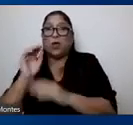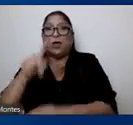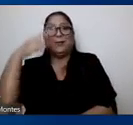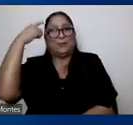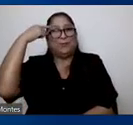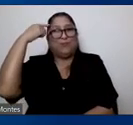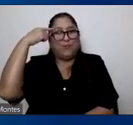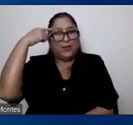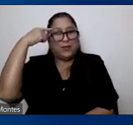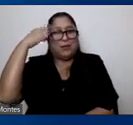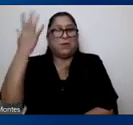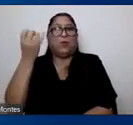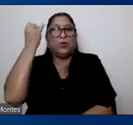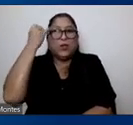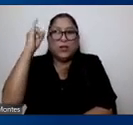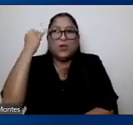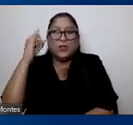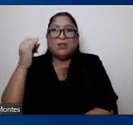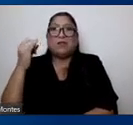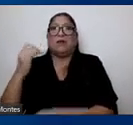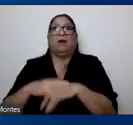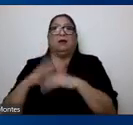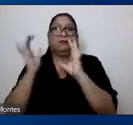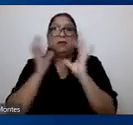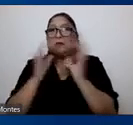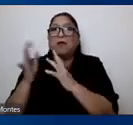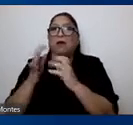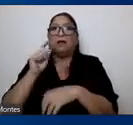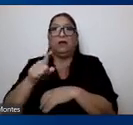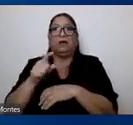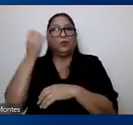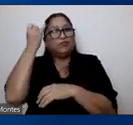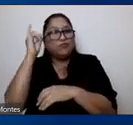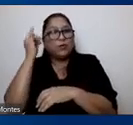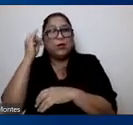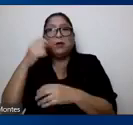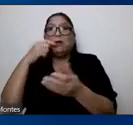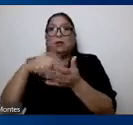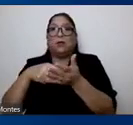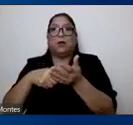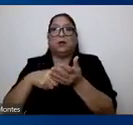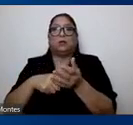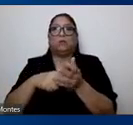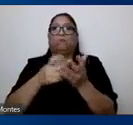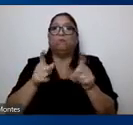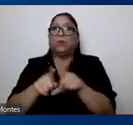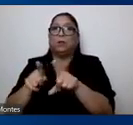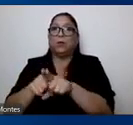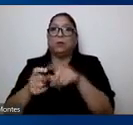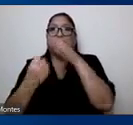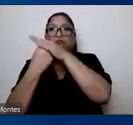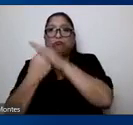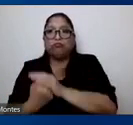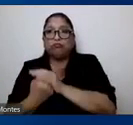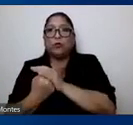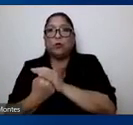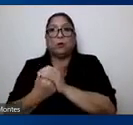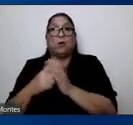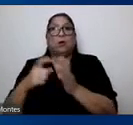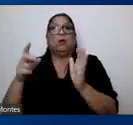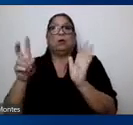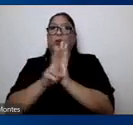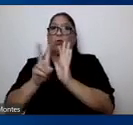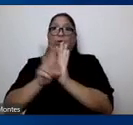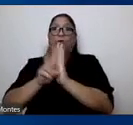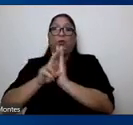lógica subversiva, a su involucramiento también por lado también de sometimiento. No, no es